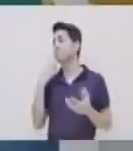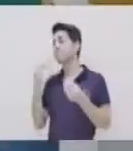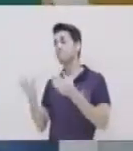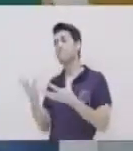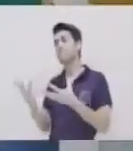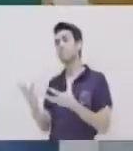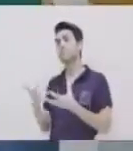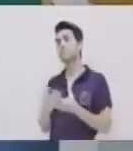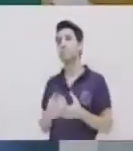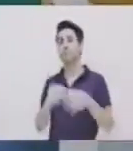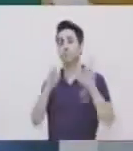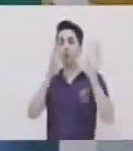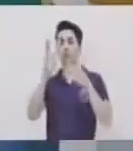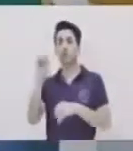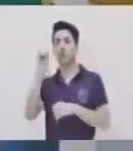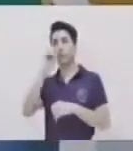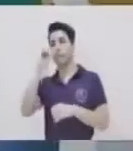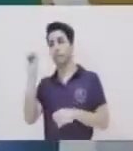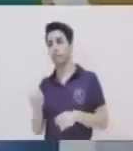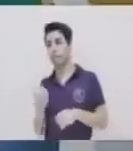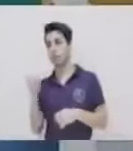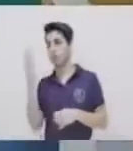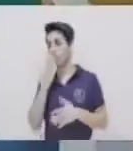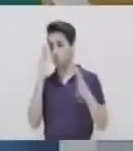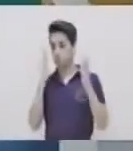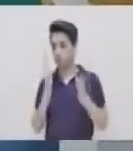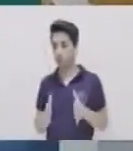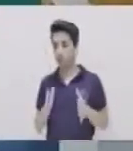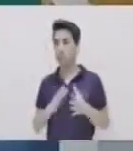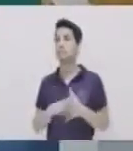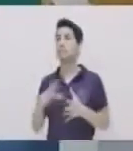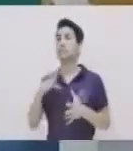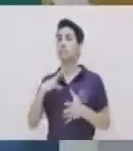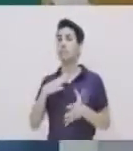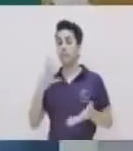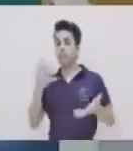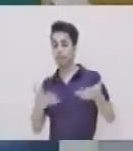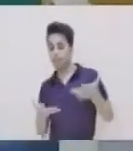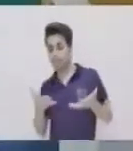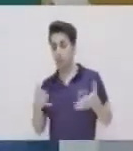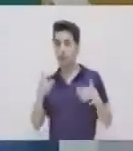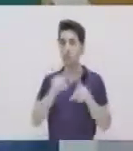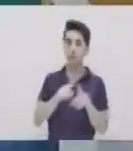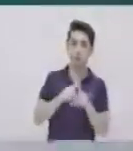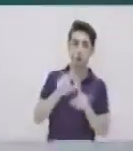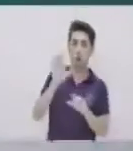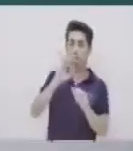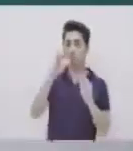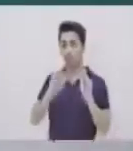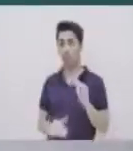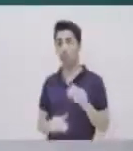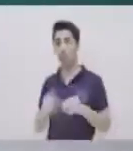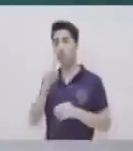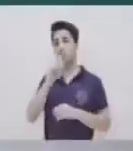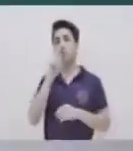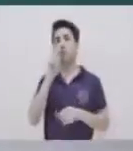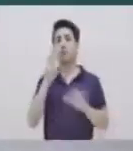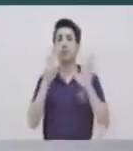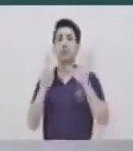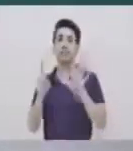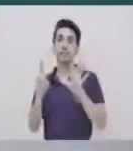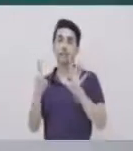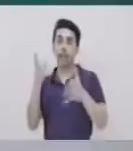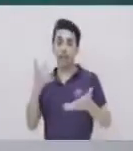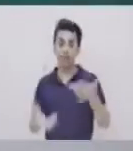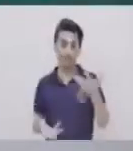esto? Que el 80% de los estudiantes tiene un peso igual o más pequeño a 126